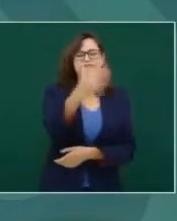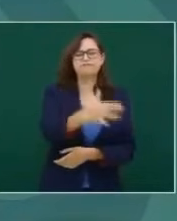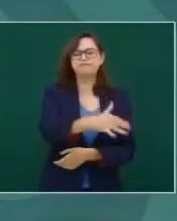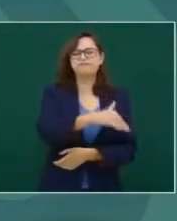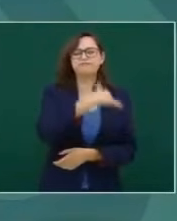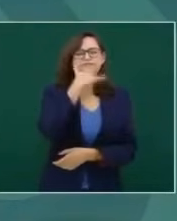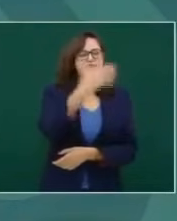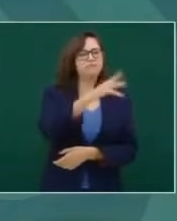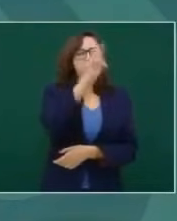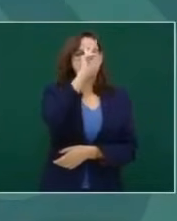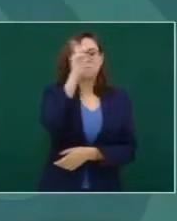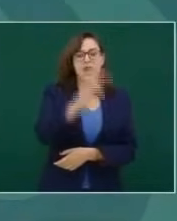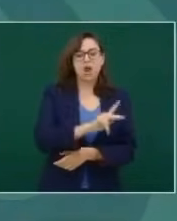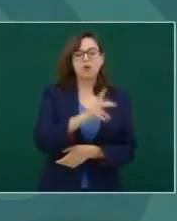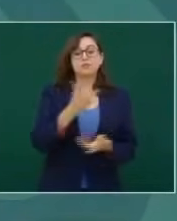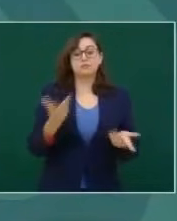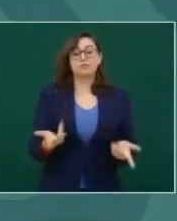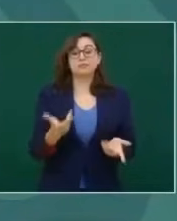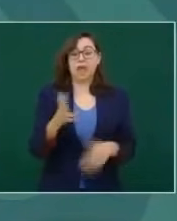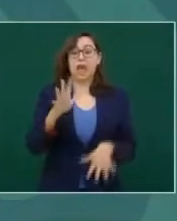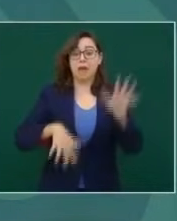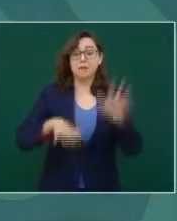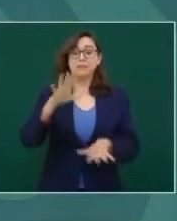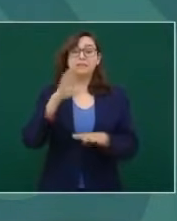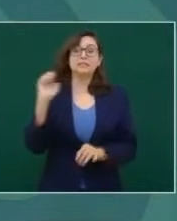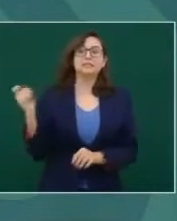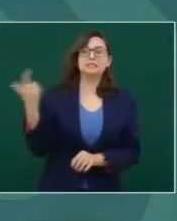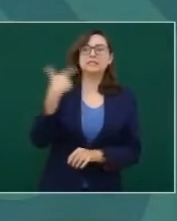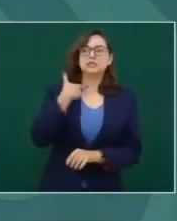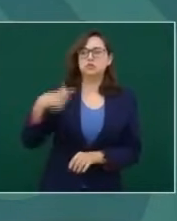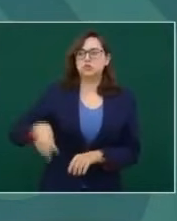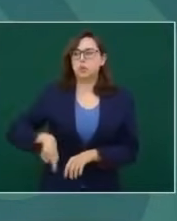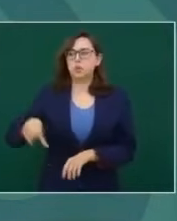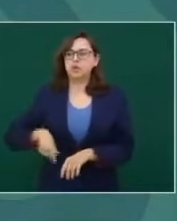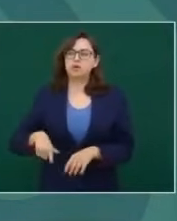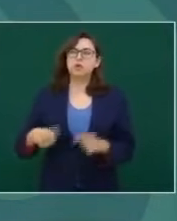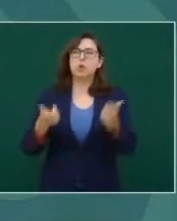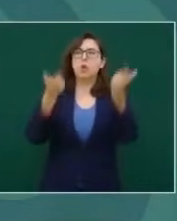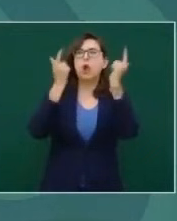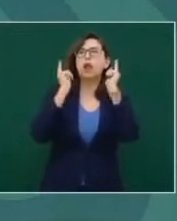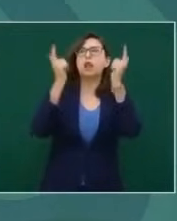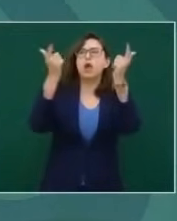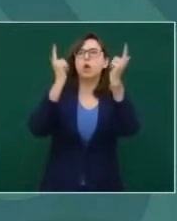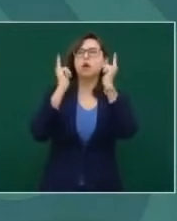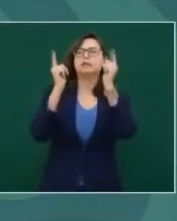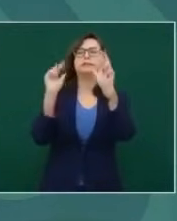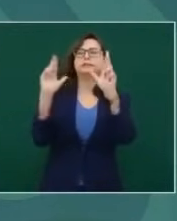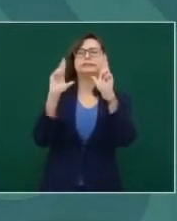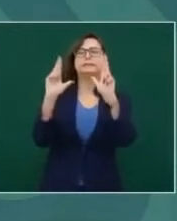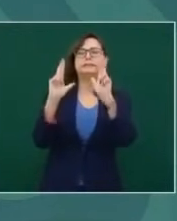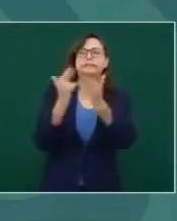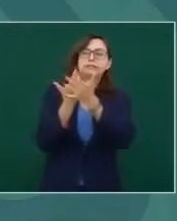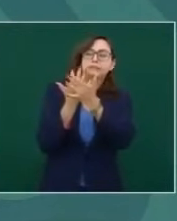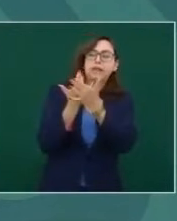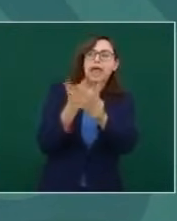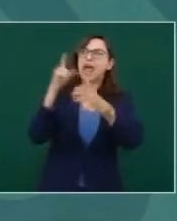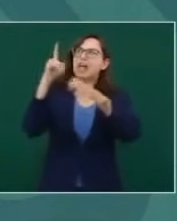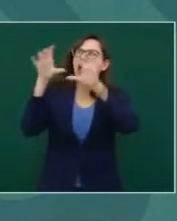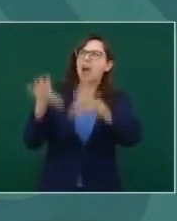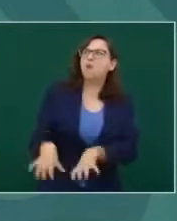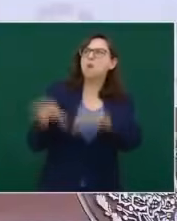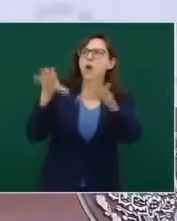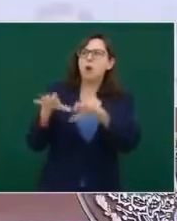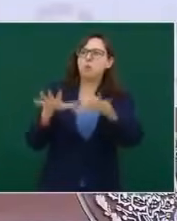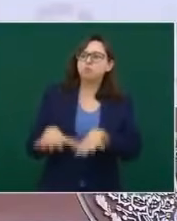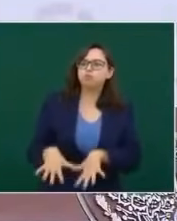en otros temas el presidente reiteró que la reforma eléctrica busca beneficiar la economía popular para que no aumente el precio